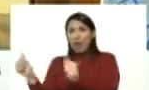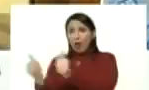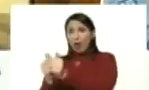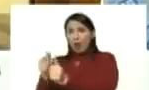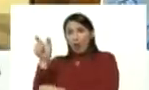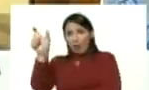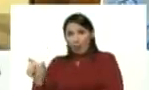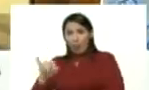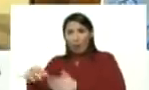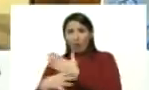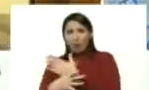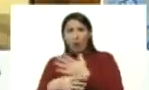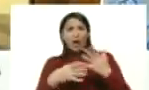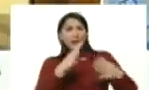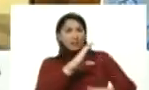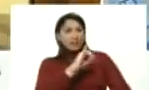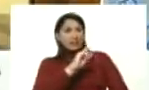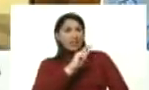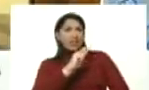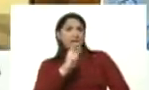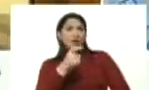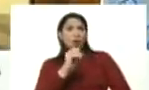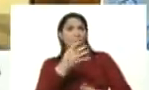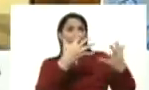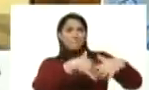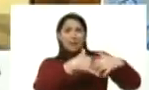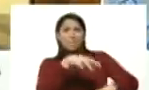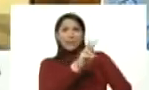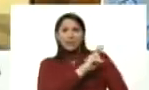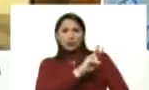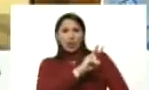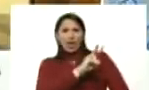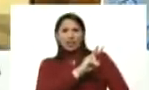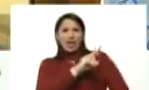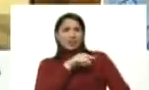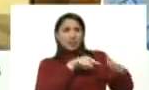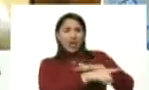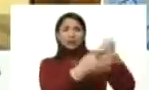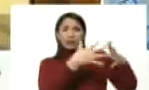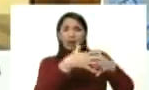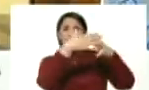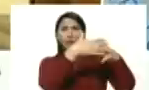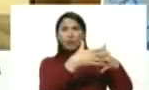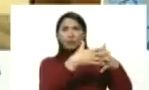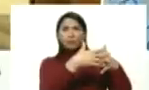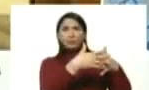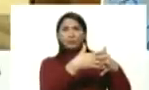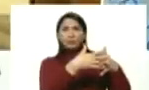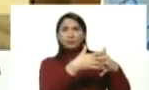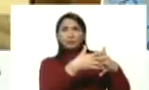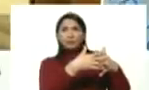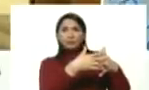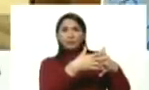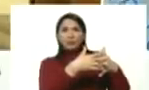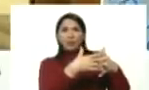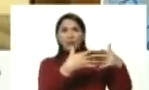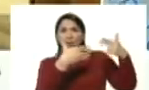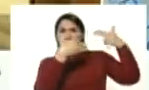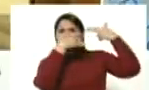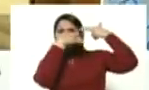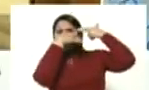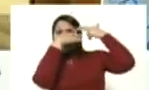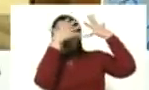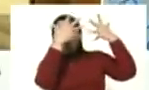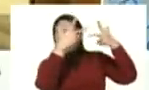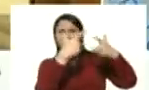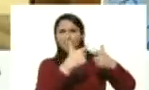empresa venezolana en territorio estadounidense que está secuestrada por la